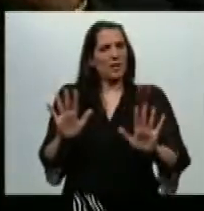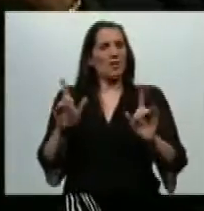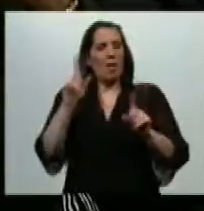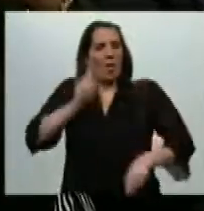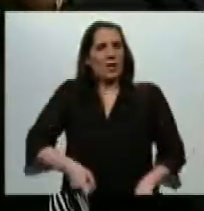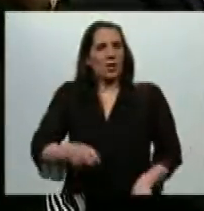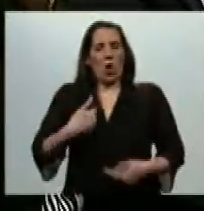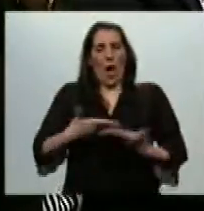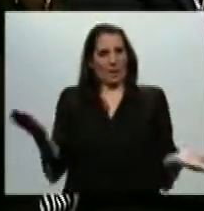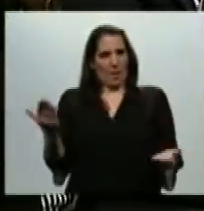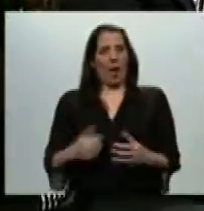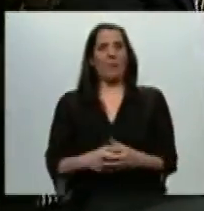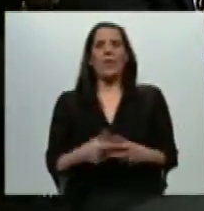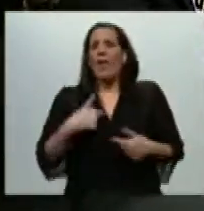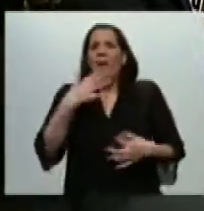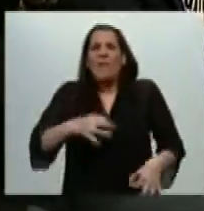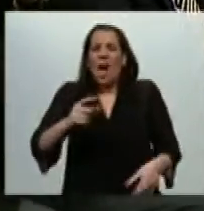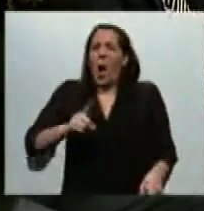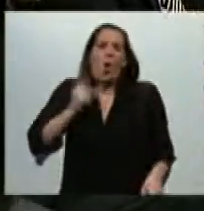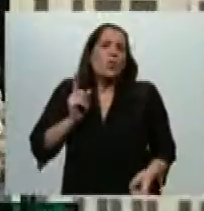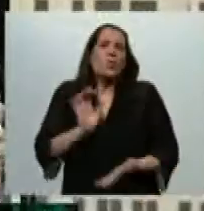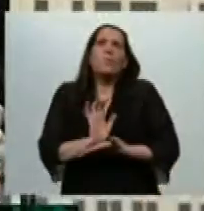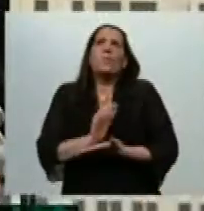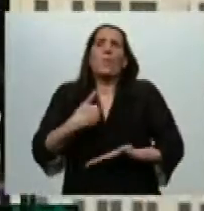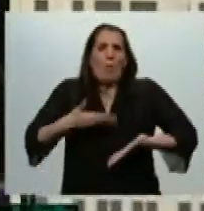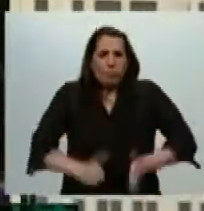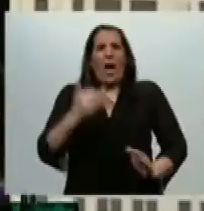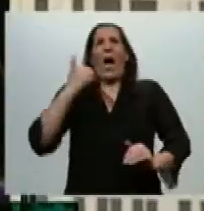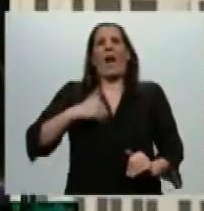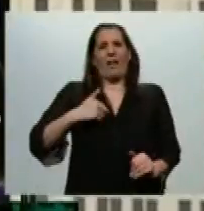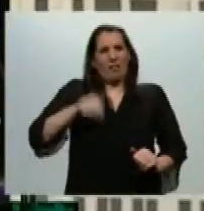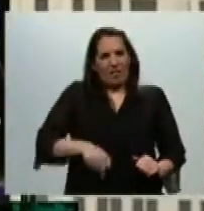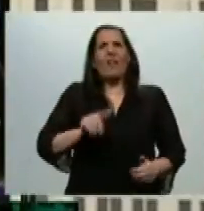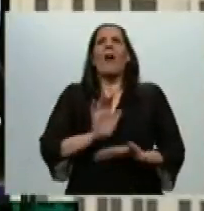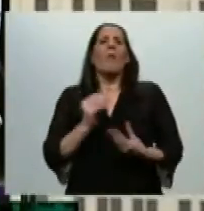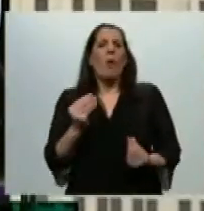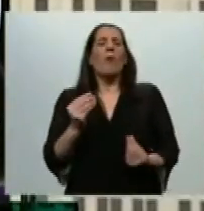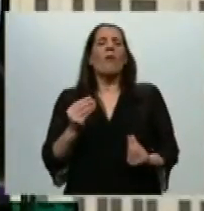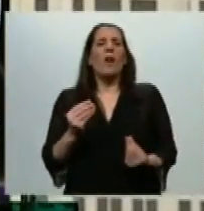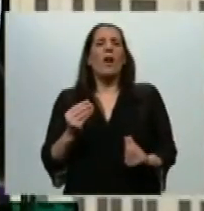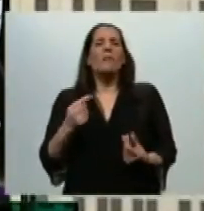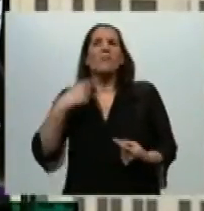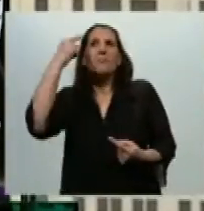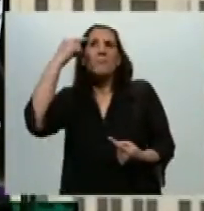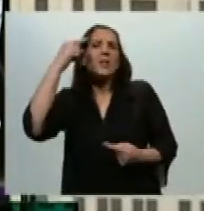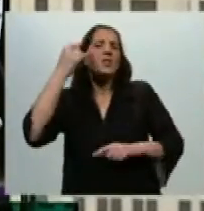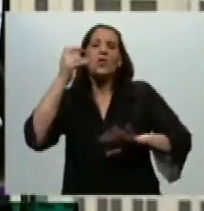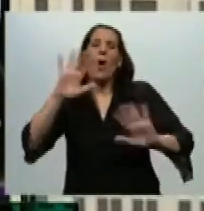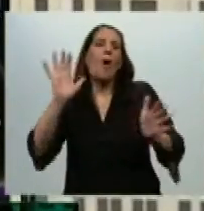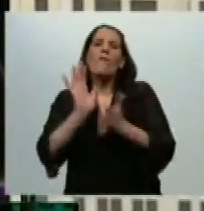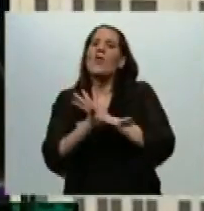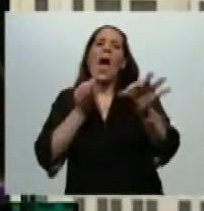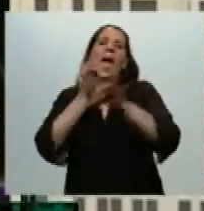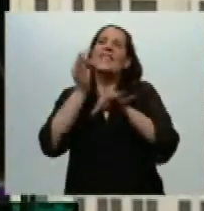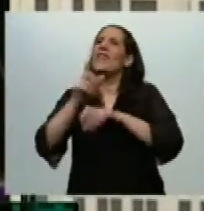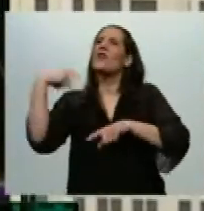la verdad es, yo me siento muy orgullosa como argentina porque creo que hemos sentado doctrina internacional en